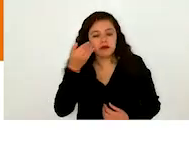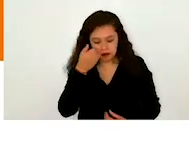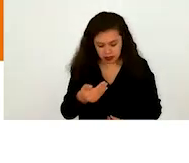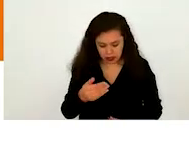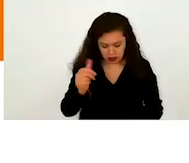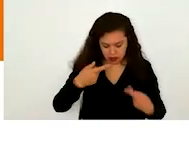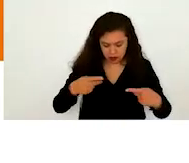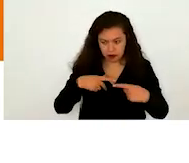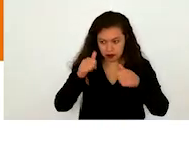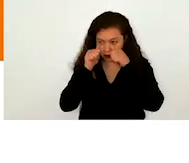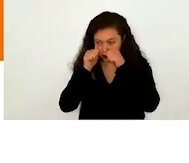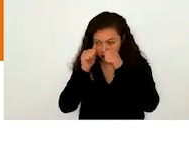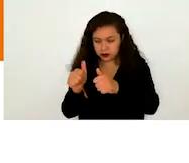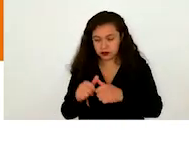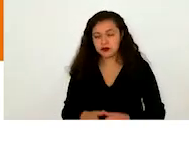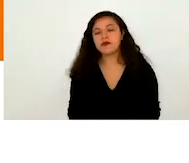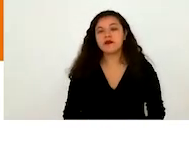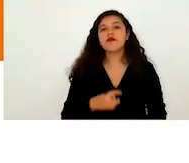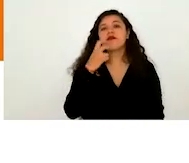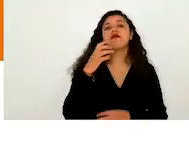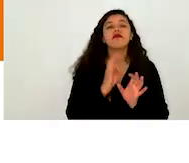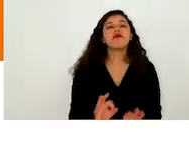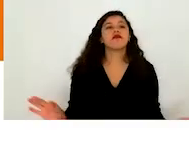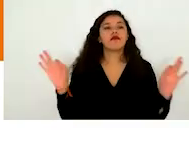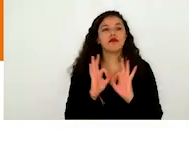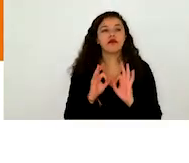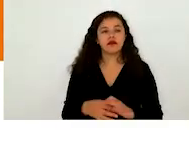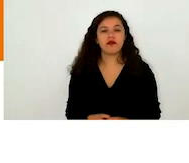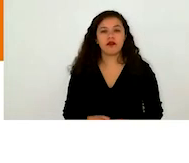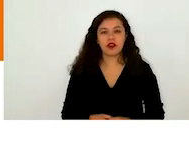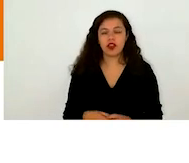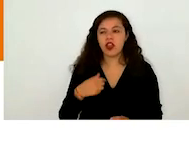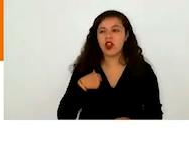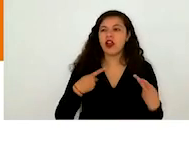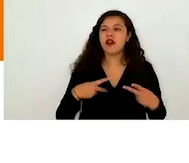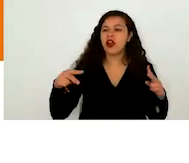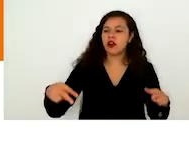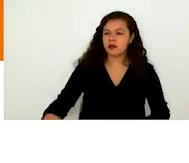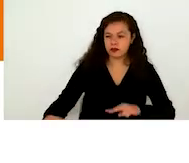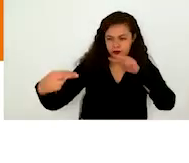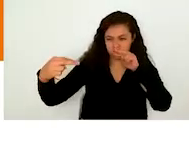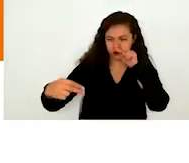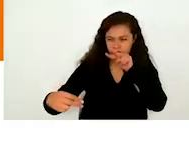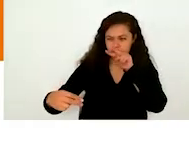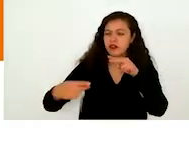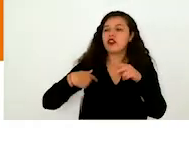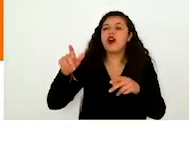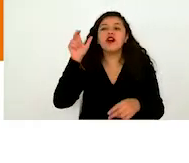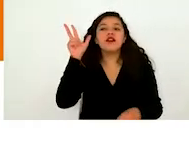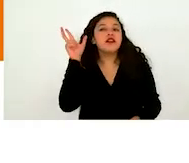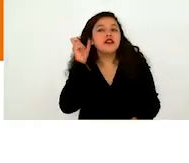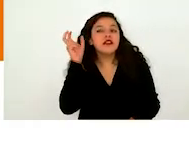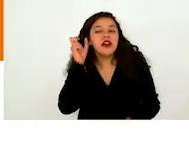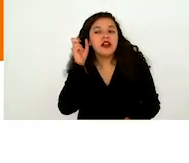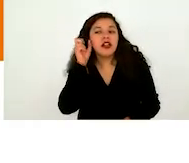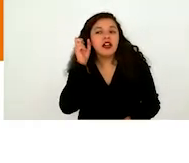muy importante es observar al otro si yo observo al otro entonces estoy escuchando pero